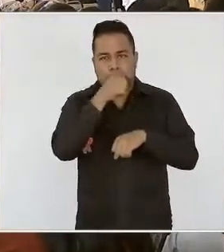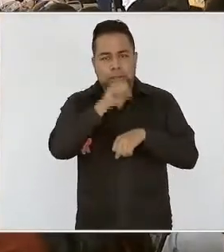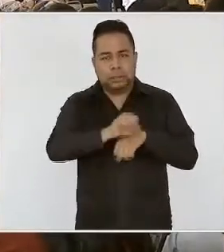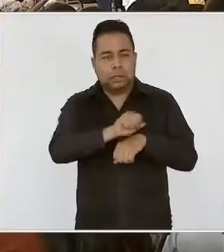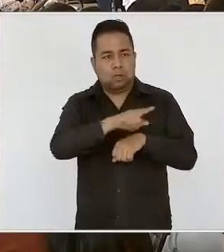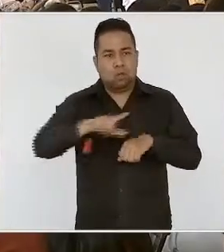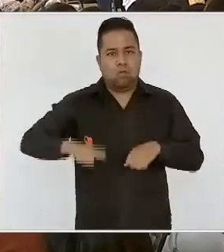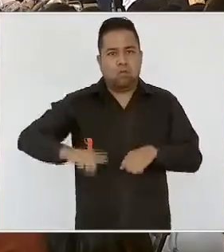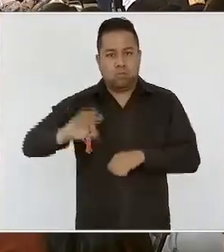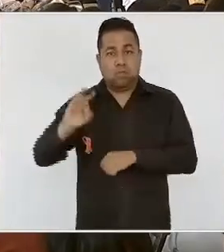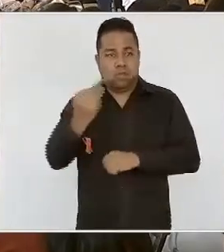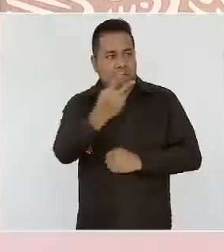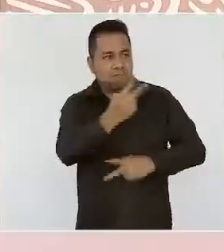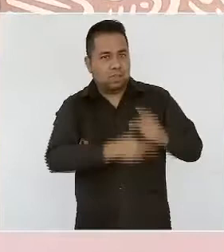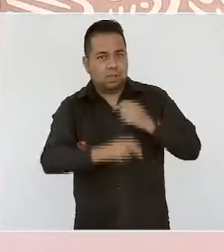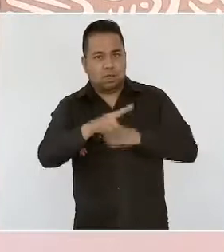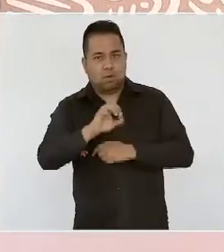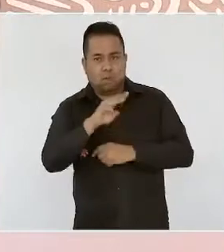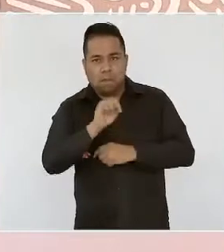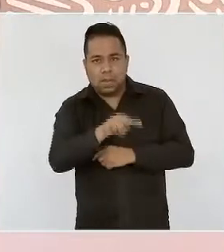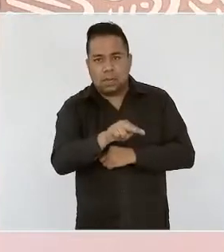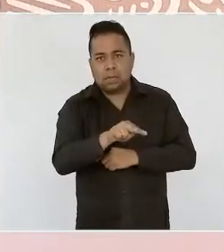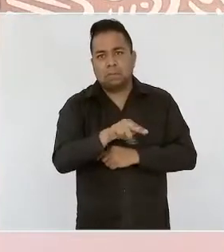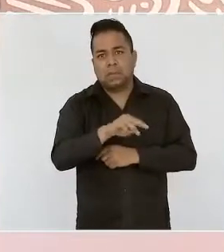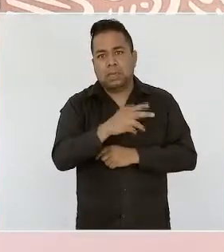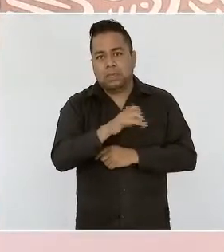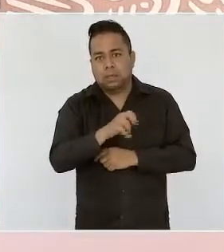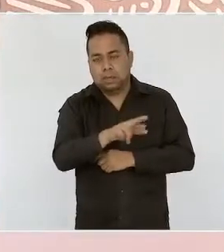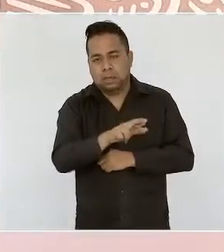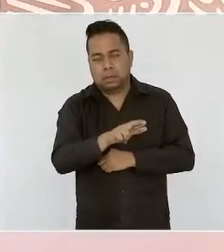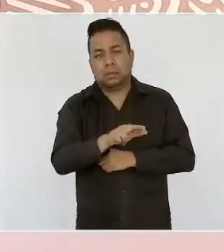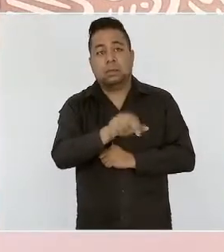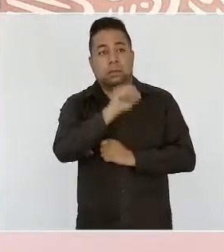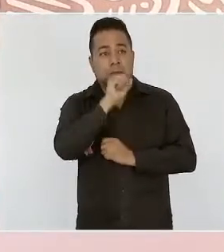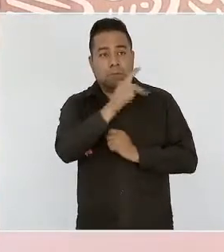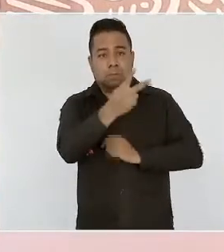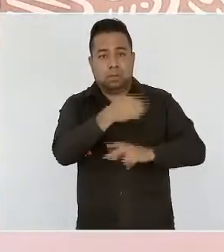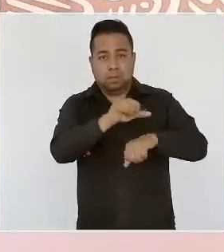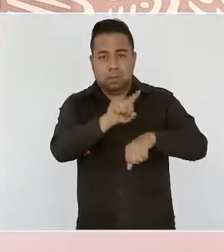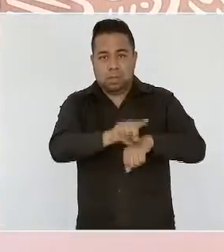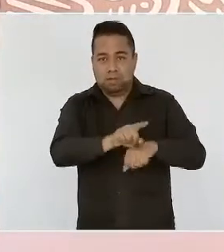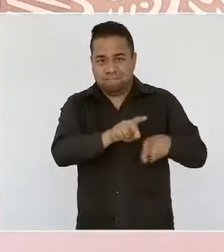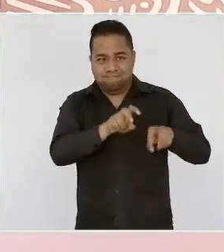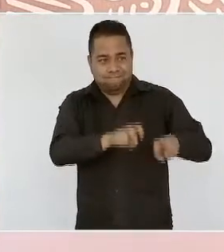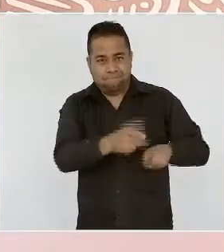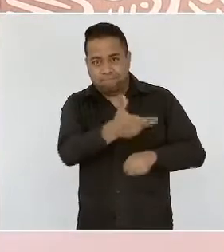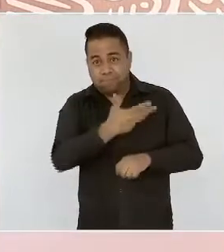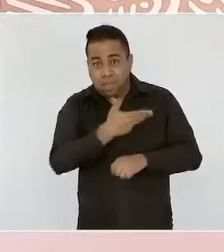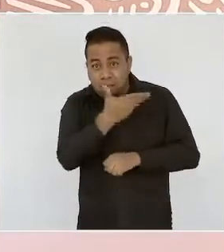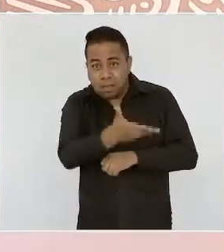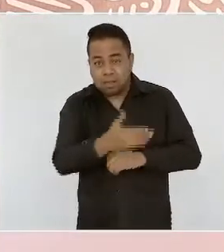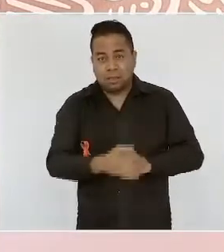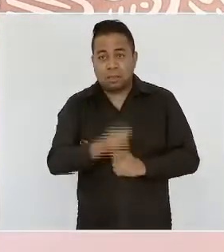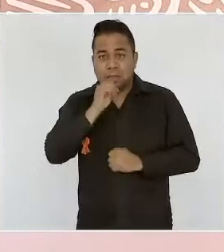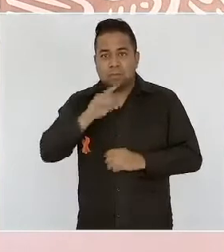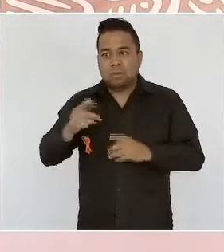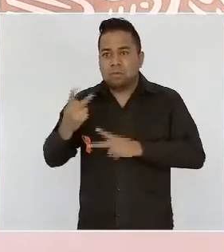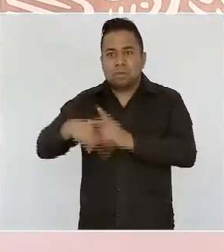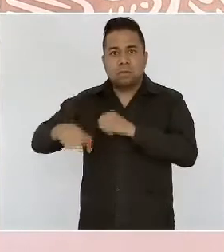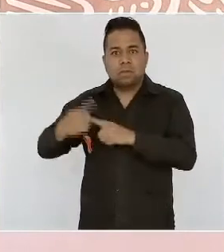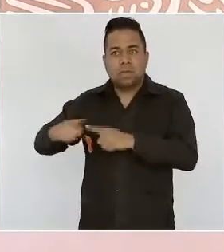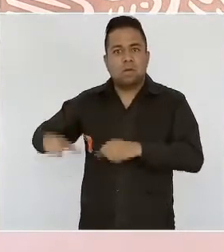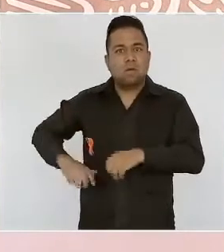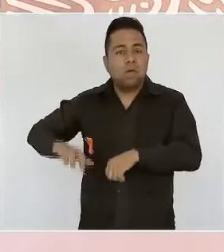un secretario del gobierno federal, Román Meyer, que también nos acompaña. Estamos con el